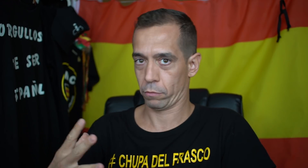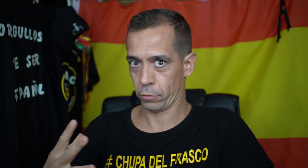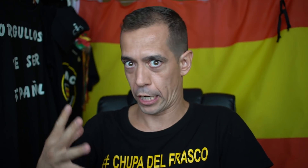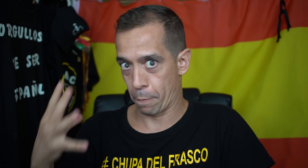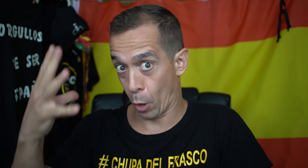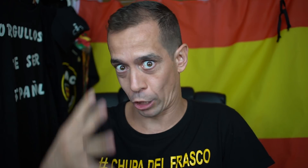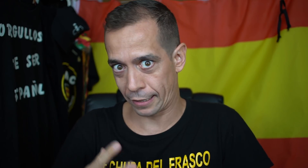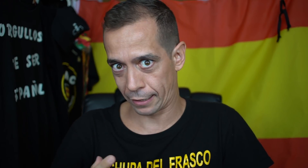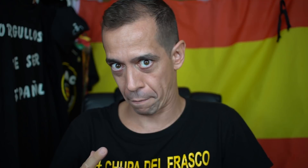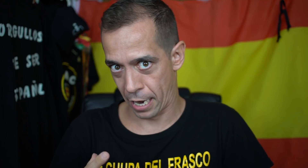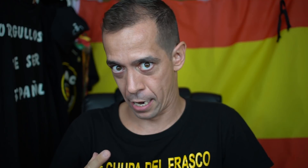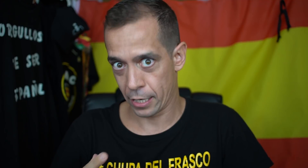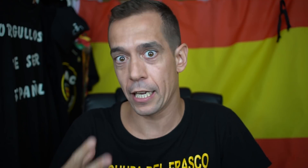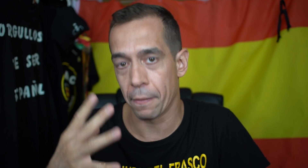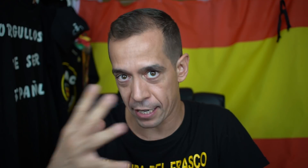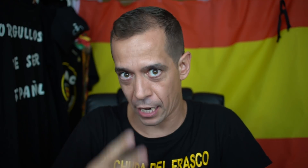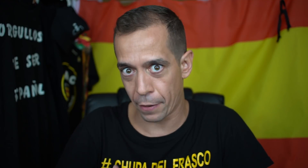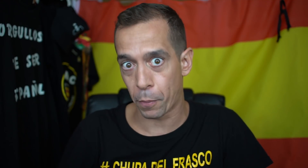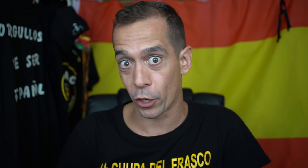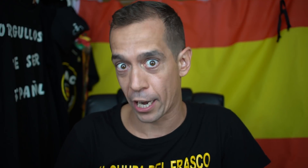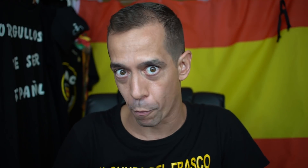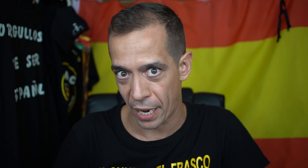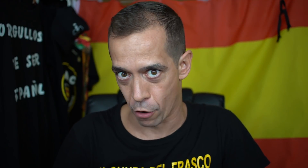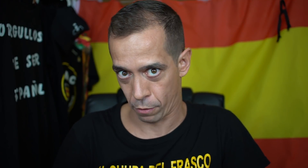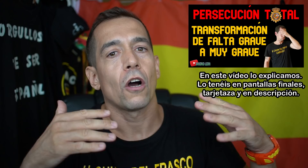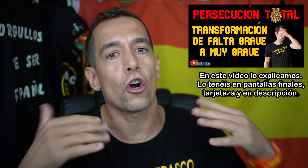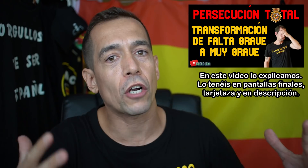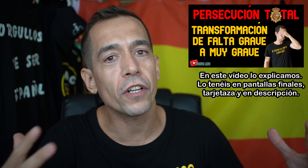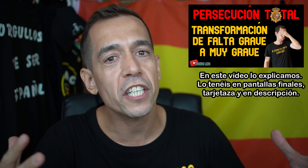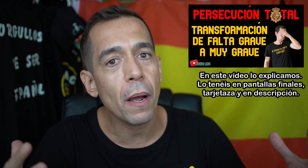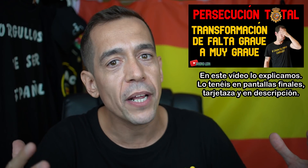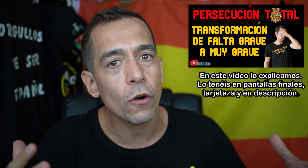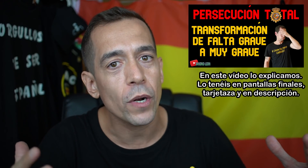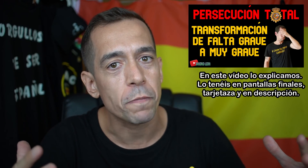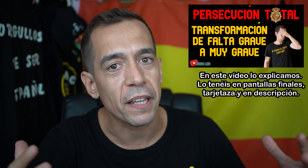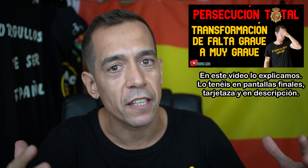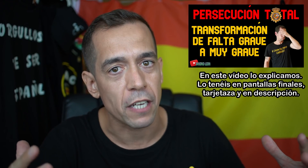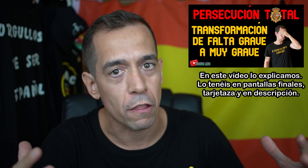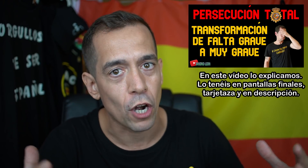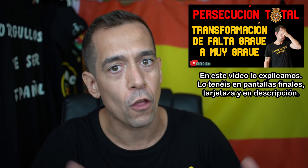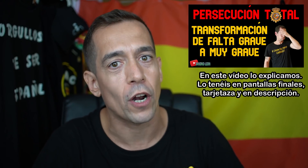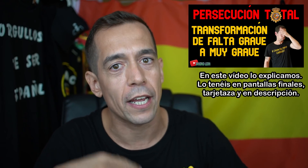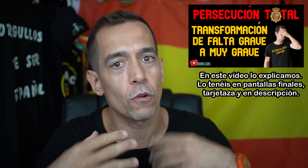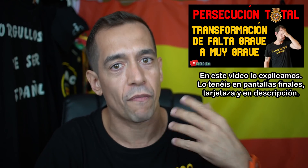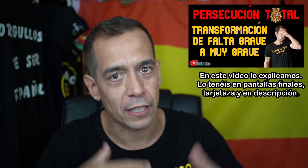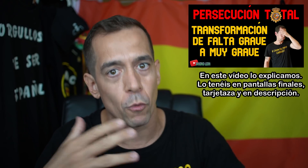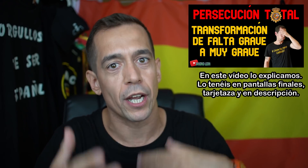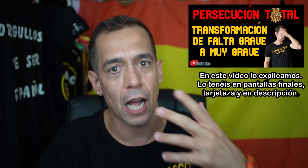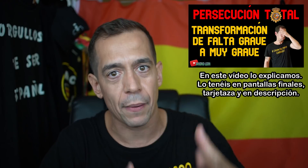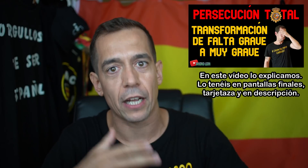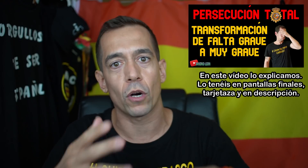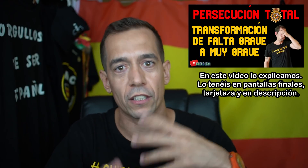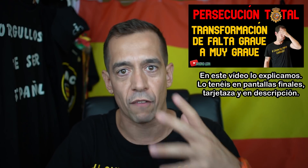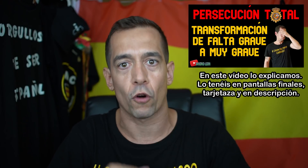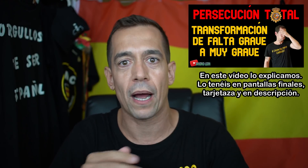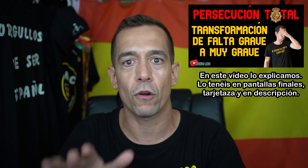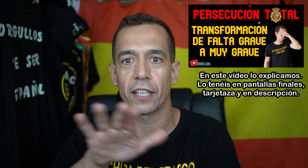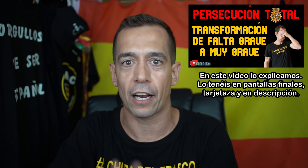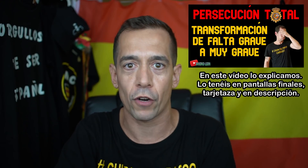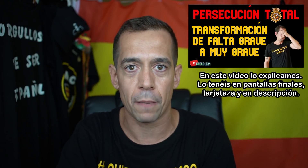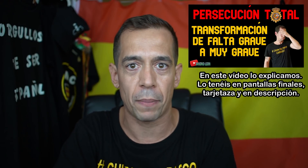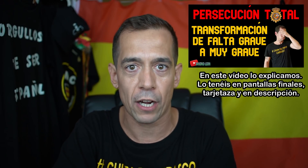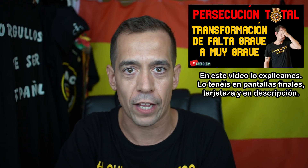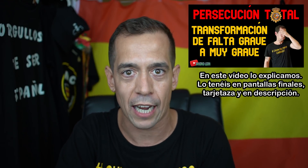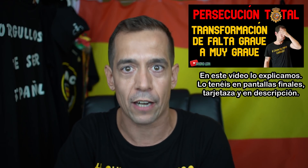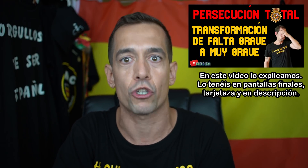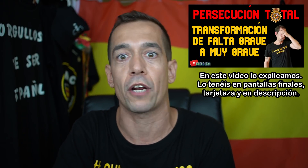lado, importante también, y vais a ver por qué no opino. ¿Os acordáis que me abrieron un expediente sancionador ahí de una falta muy grave, que luego la transformaron,